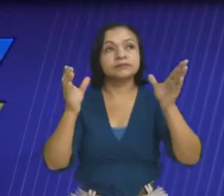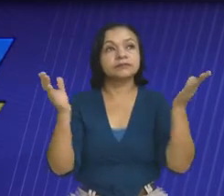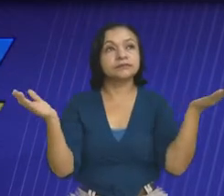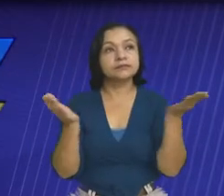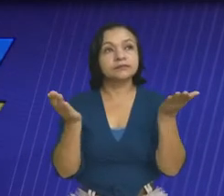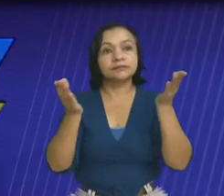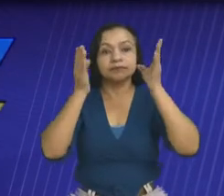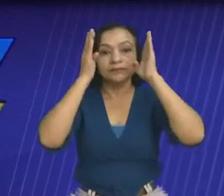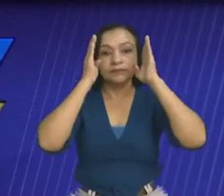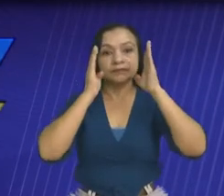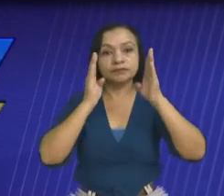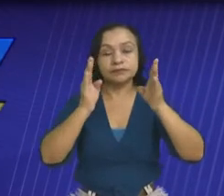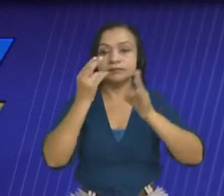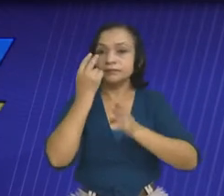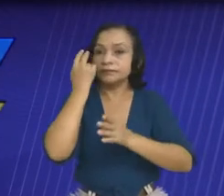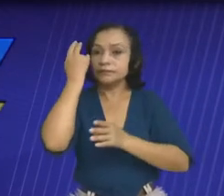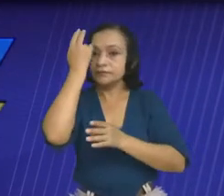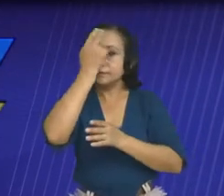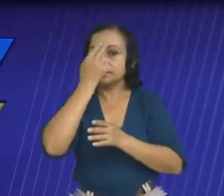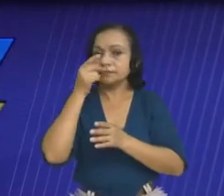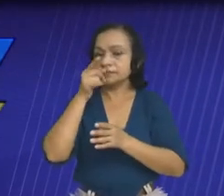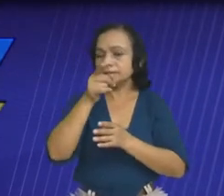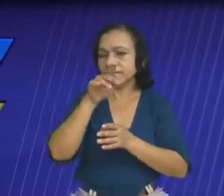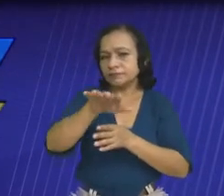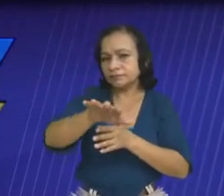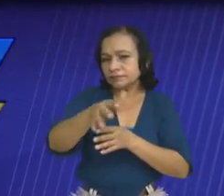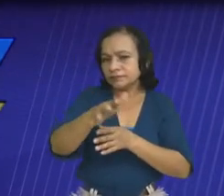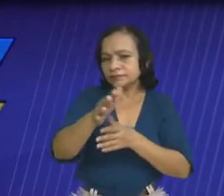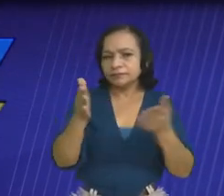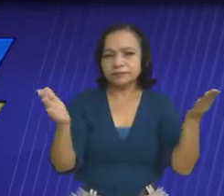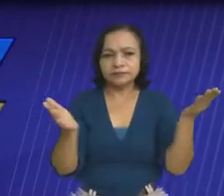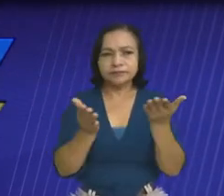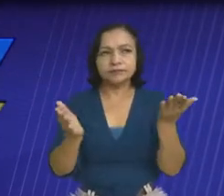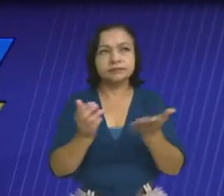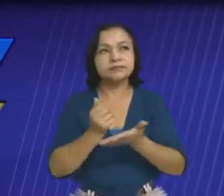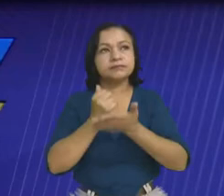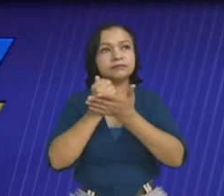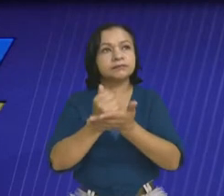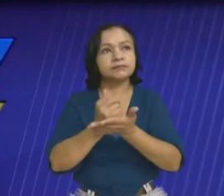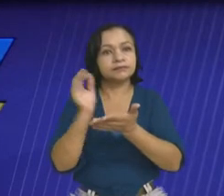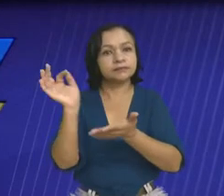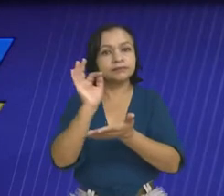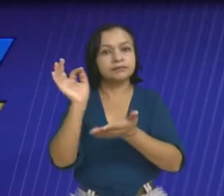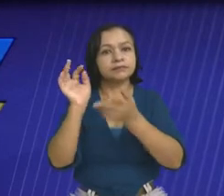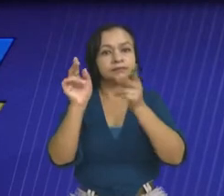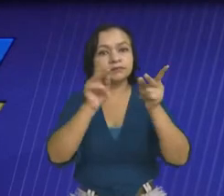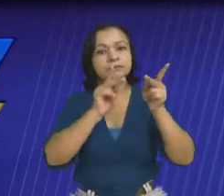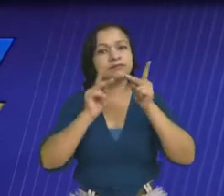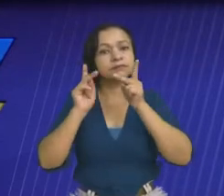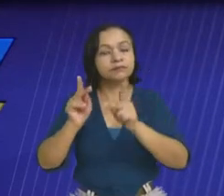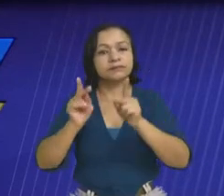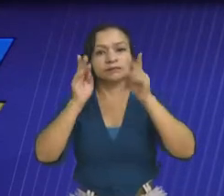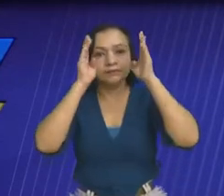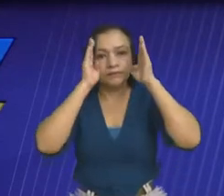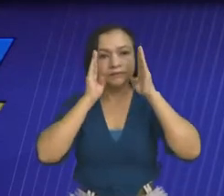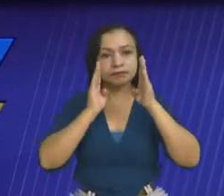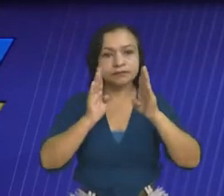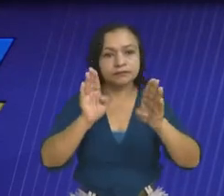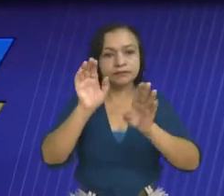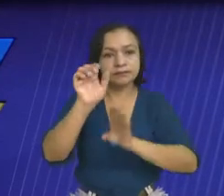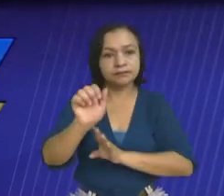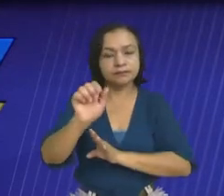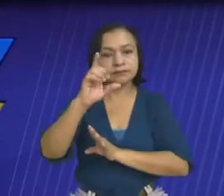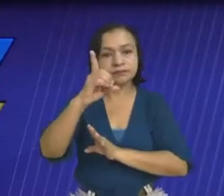la atención, y ahí le consulto más o menos para que nos ayude a caracterizar ¿qué tipo de pacientes son los que está atendiendo el Aldo Echavarría?